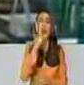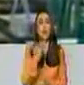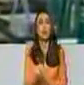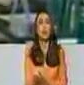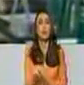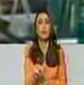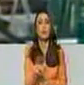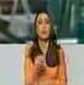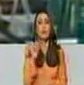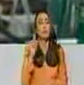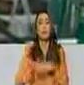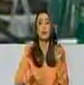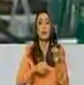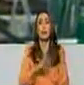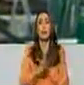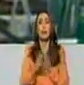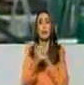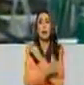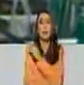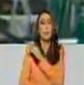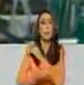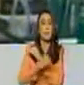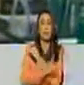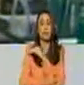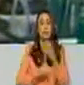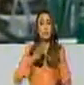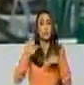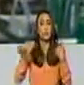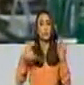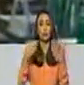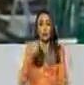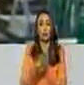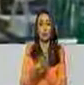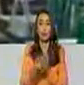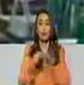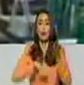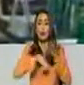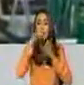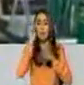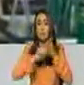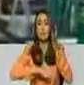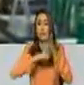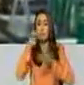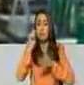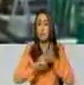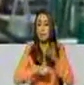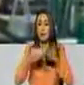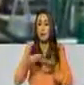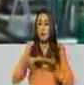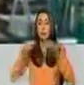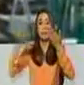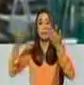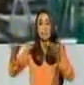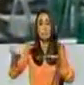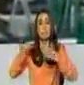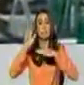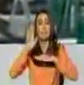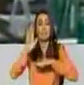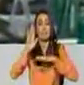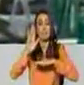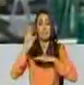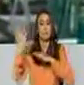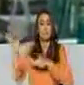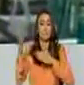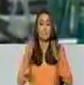es que todos los países, incluido Venezuela, ha firmado, asignado todos los compromisos, todos los